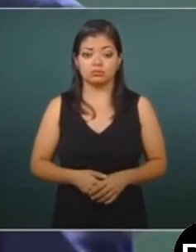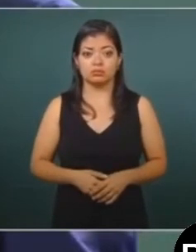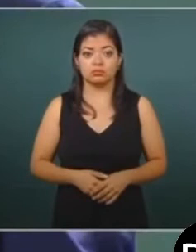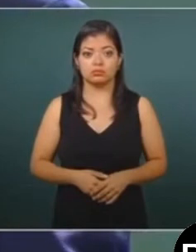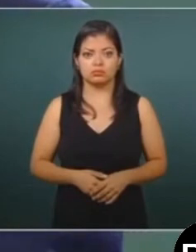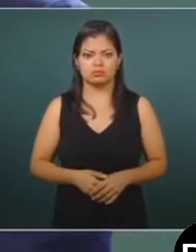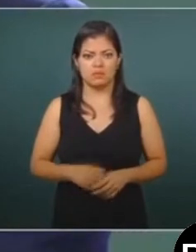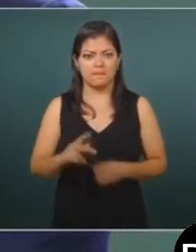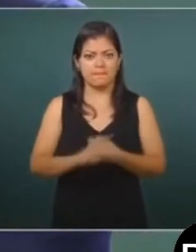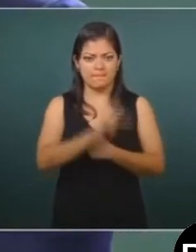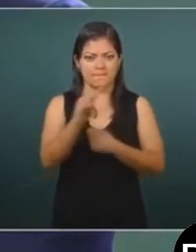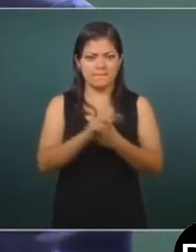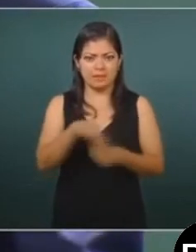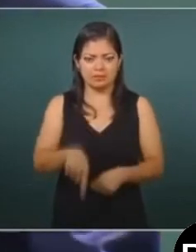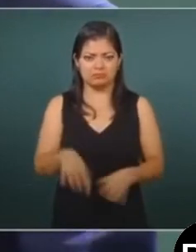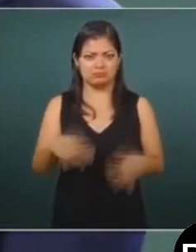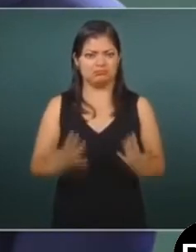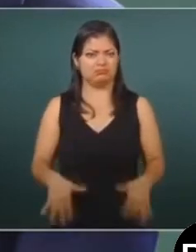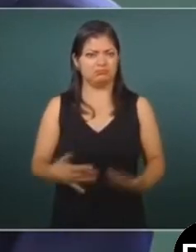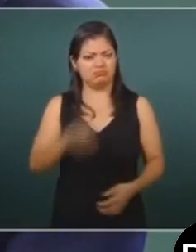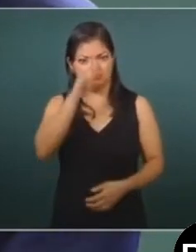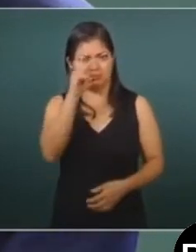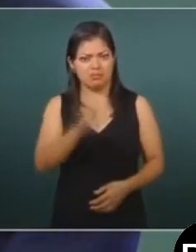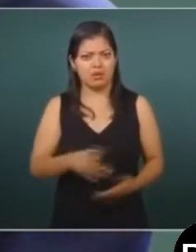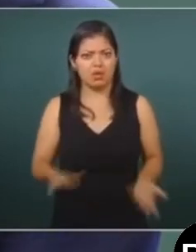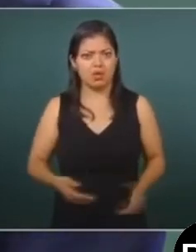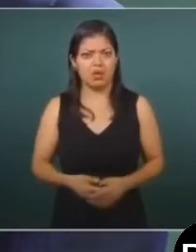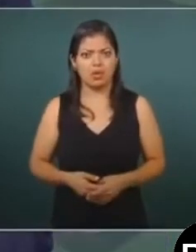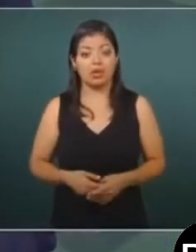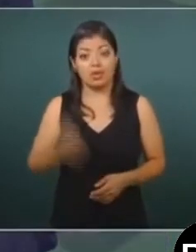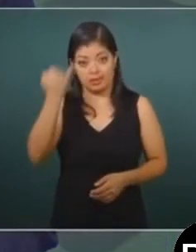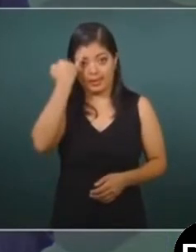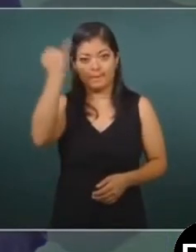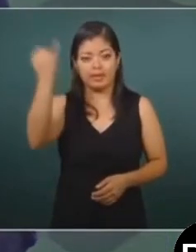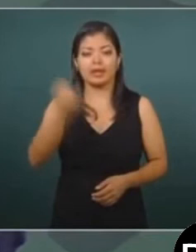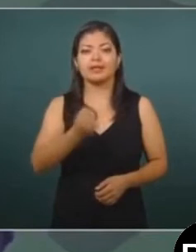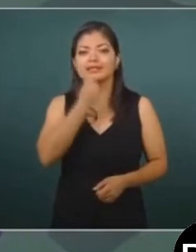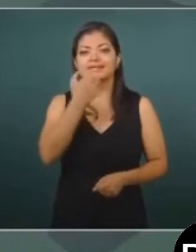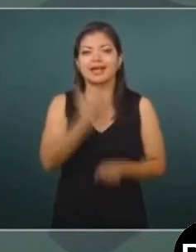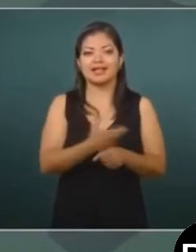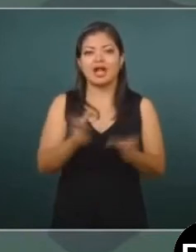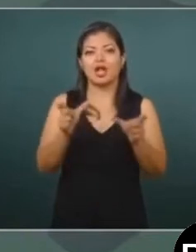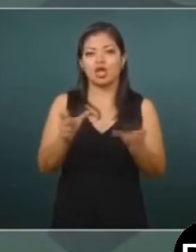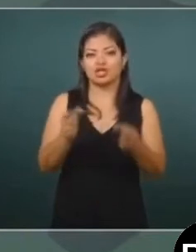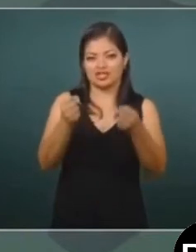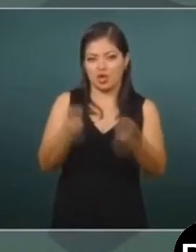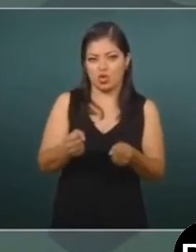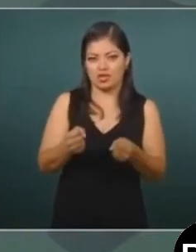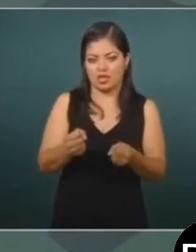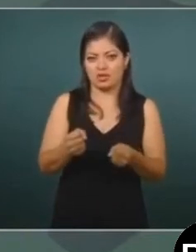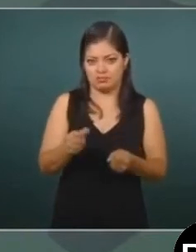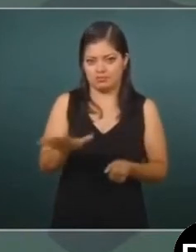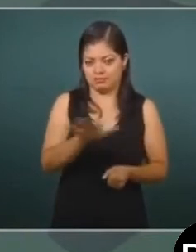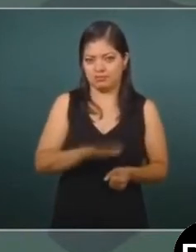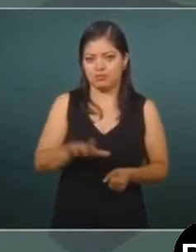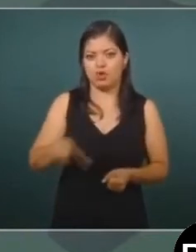¿En qué país vivíamos? Imagínense que el secretario de Seguridad Pública del